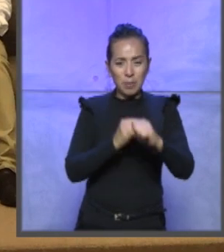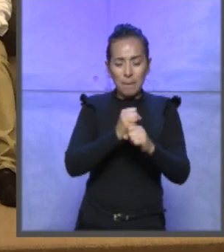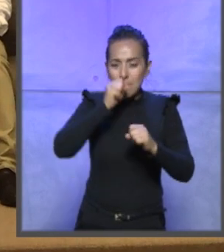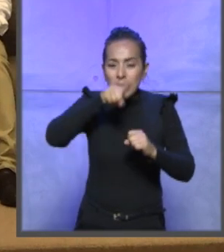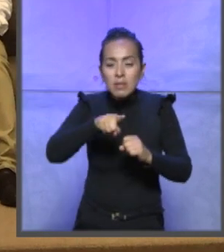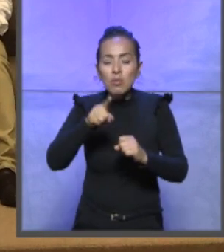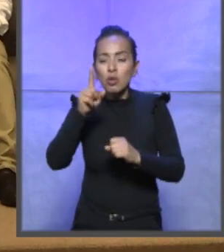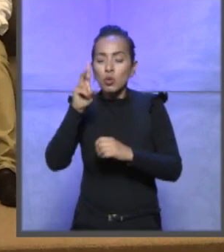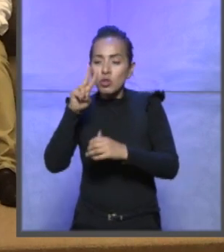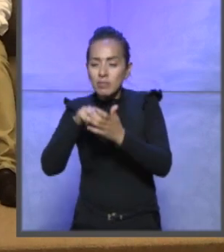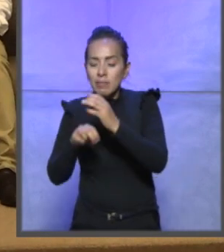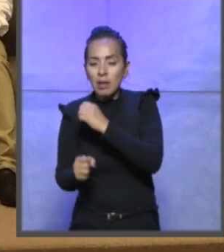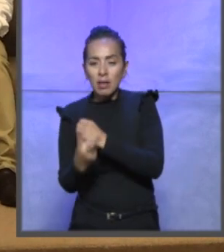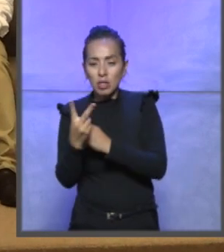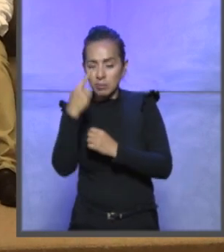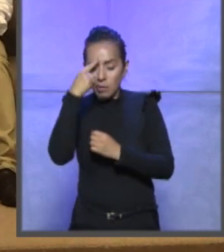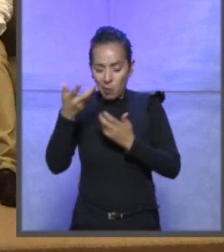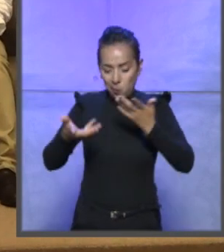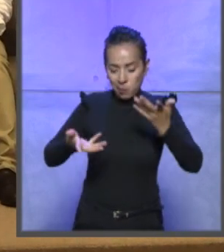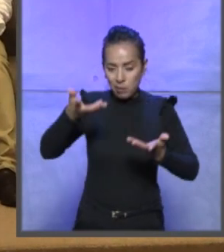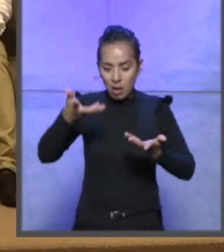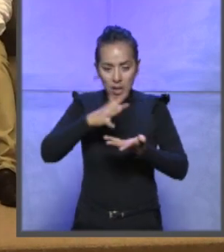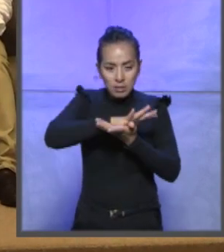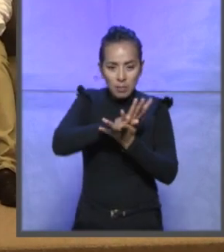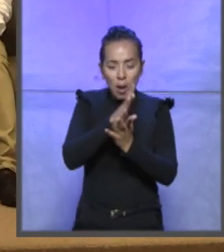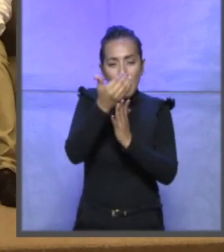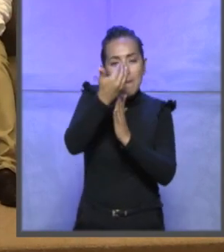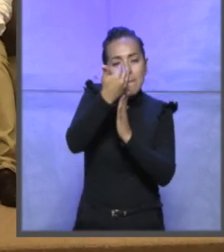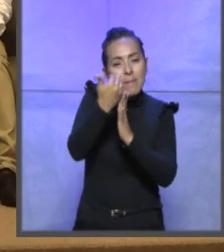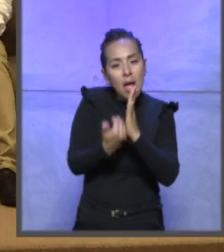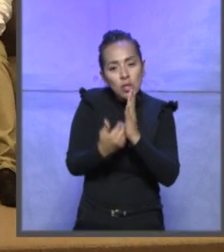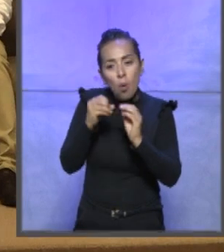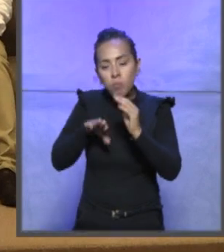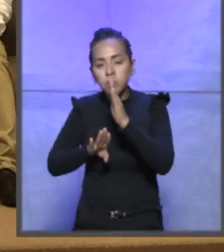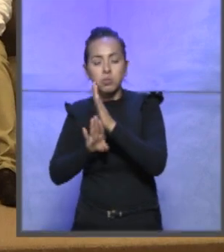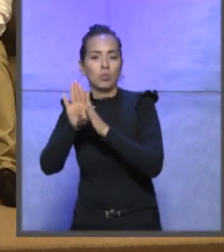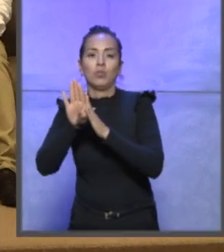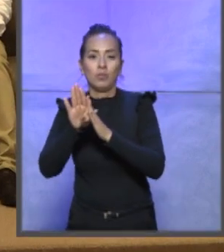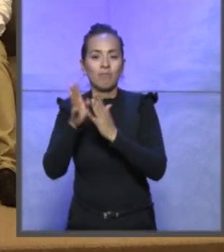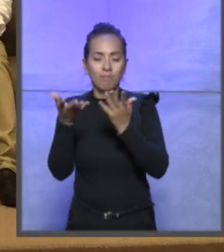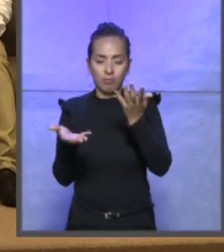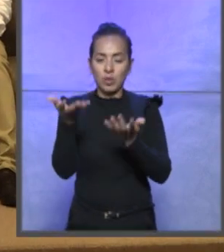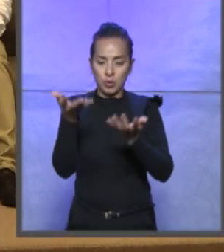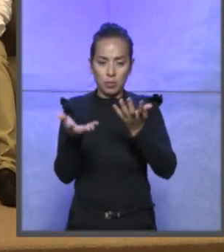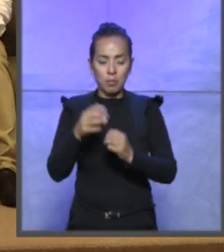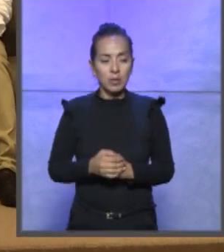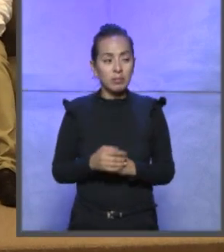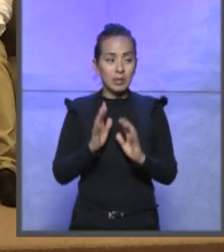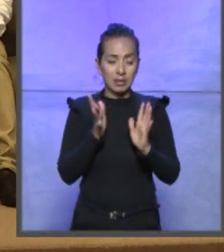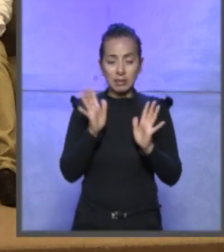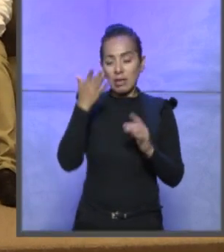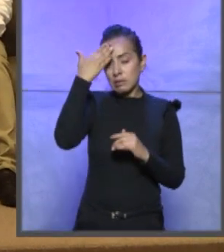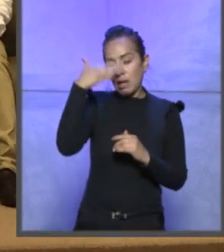la replica en el 2022 para comparar si la discriminación ha disminuido o ha aumentado. Y bueno, yo